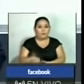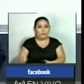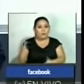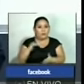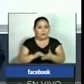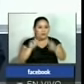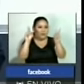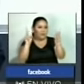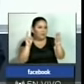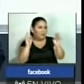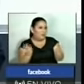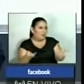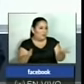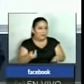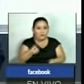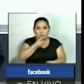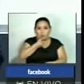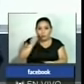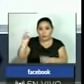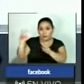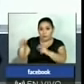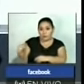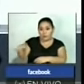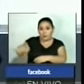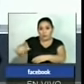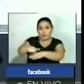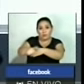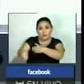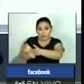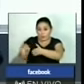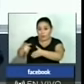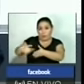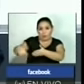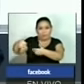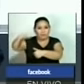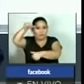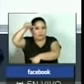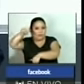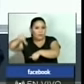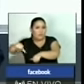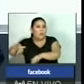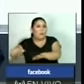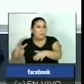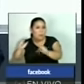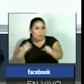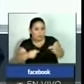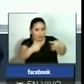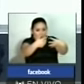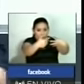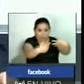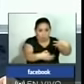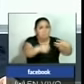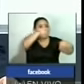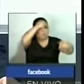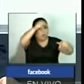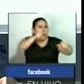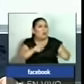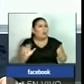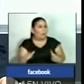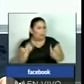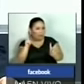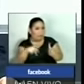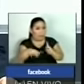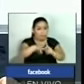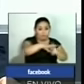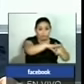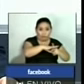Regresamos a conocer qué ha pasado hoy en la actividad legislativa. Les contamos, los diputados aprobaron un dictamen para quitar el fuero al diputado Norman Quijano. Sin